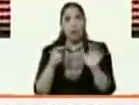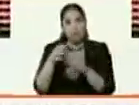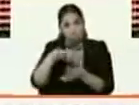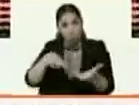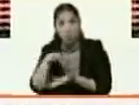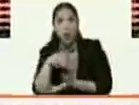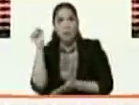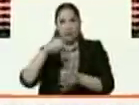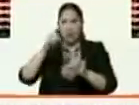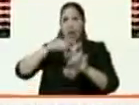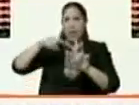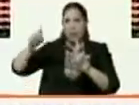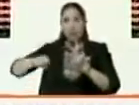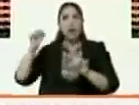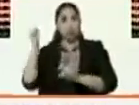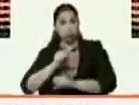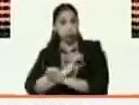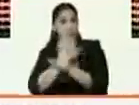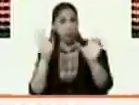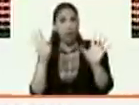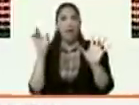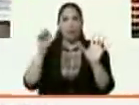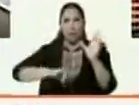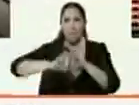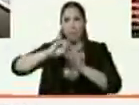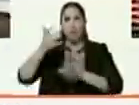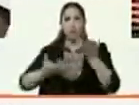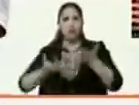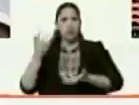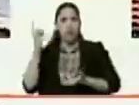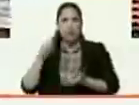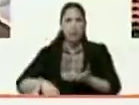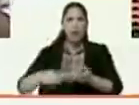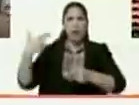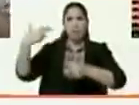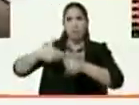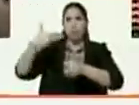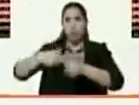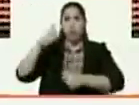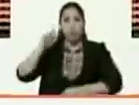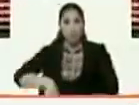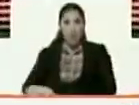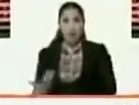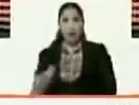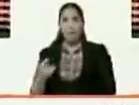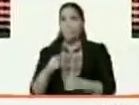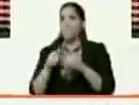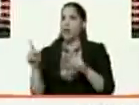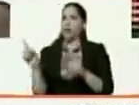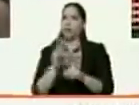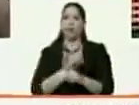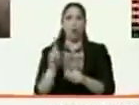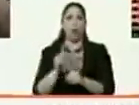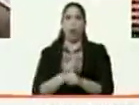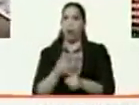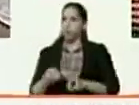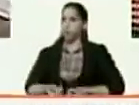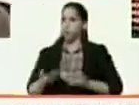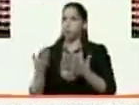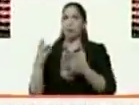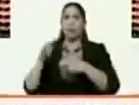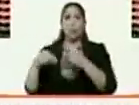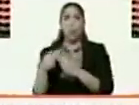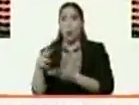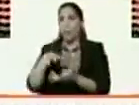de electricidad, claro que los hay. Y de gas también, y de gasolina también, pero no será ninguno de esos